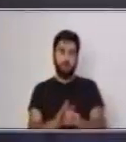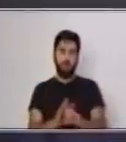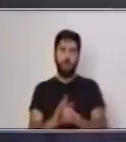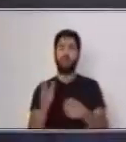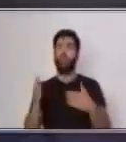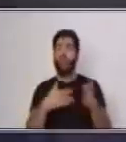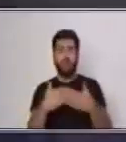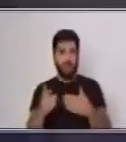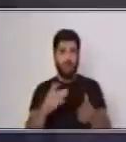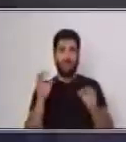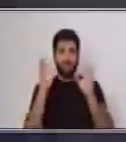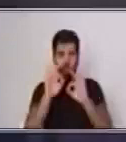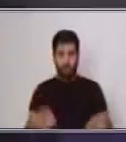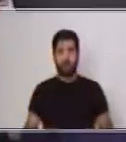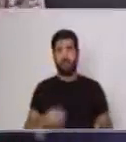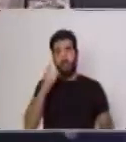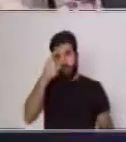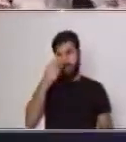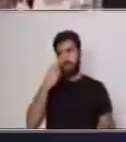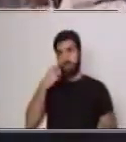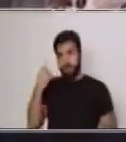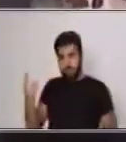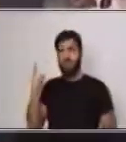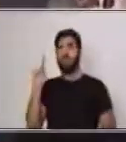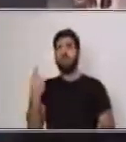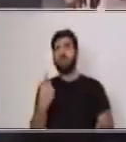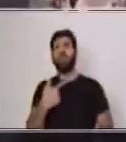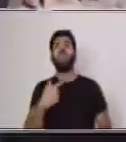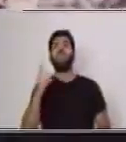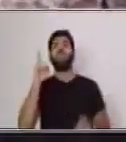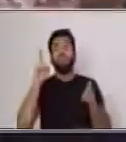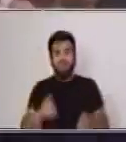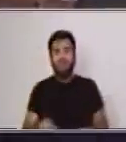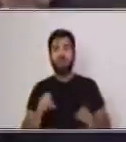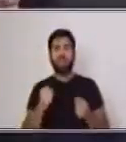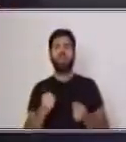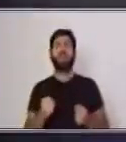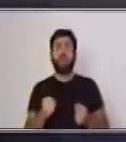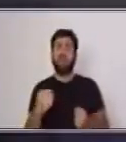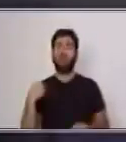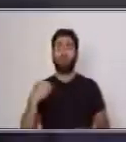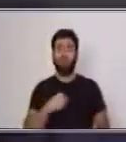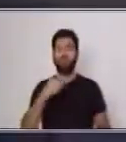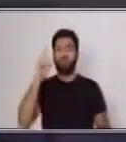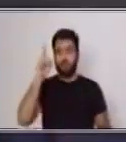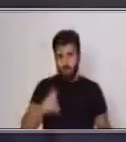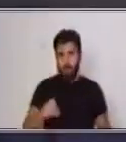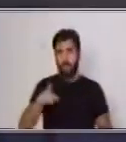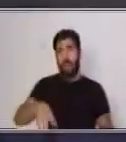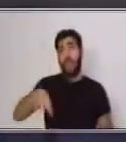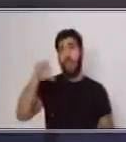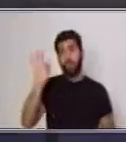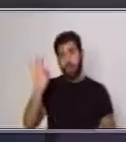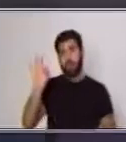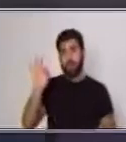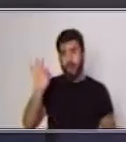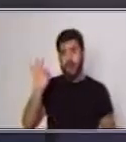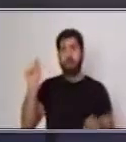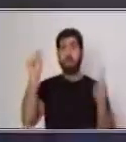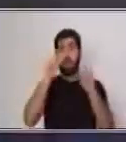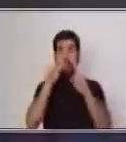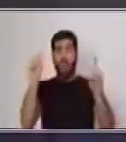texto. Lo primero que tenemos que hacer es ubicar las palabras que se repiten con mucha más